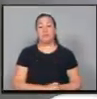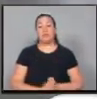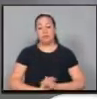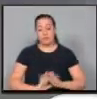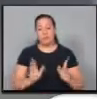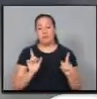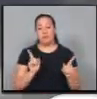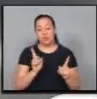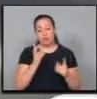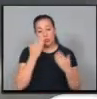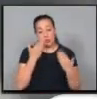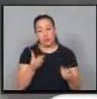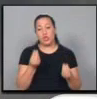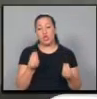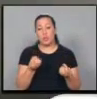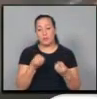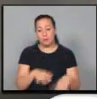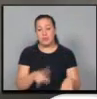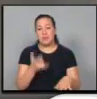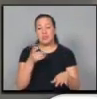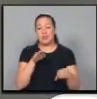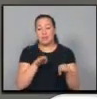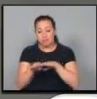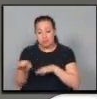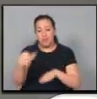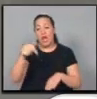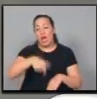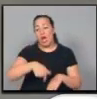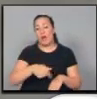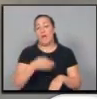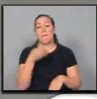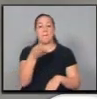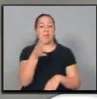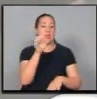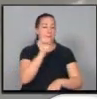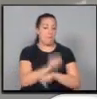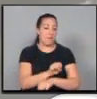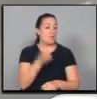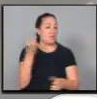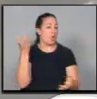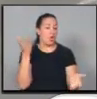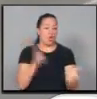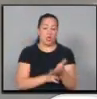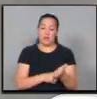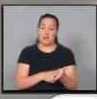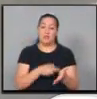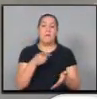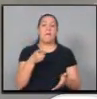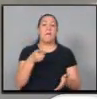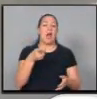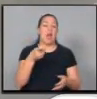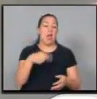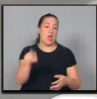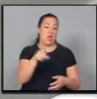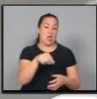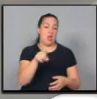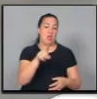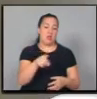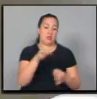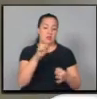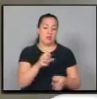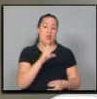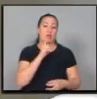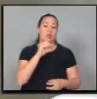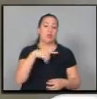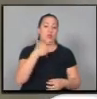cómo comienza todo con ese toque y ahora el pedido de detención nuevamente, ¿no? Para estos chicos, Tomás Aboy de